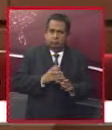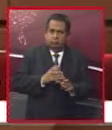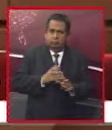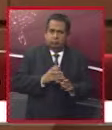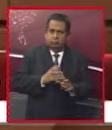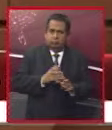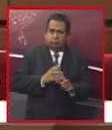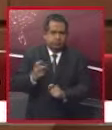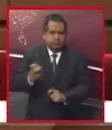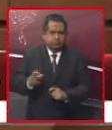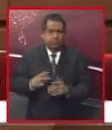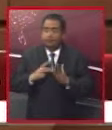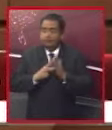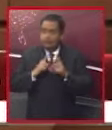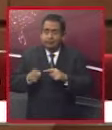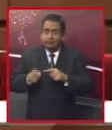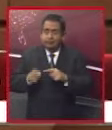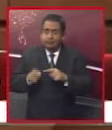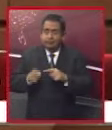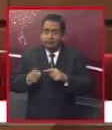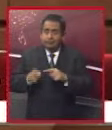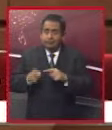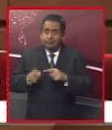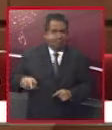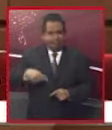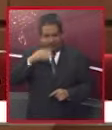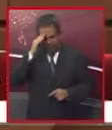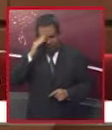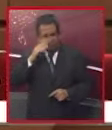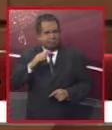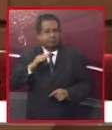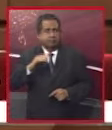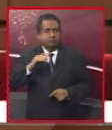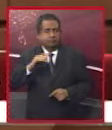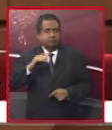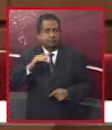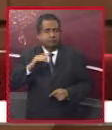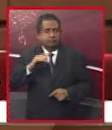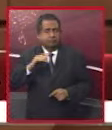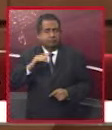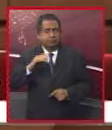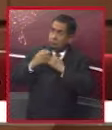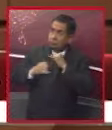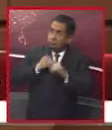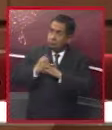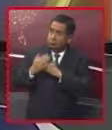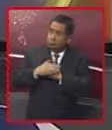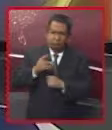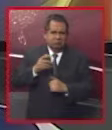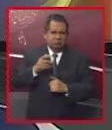efectivas. Nuevamente, el Ejecutivo Federal desafía las recomendaciones.